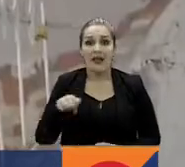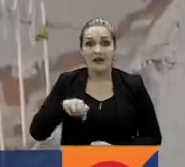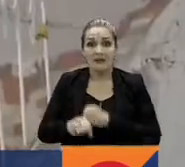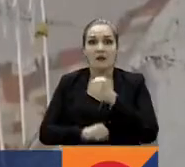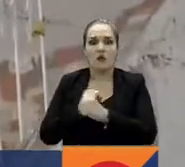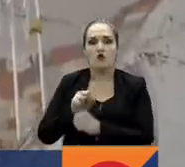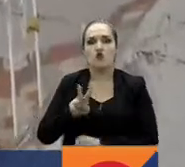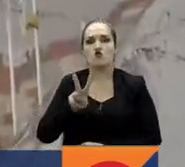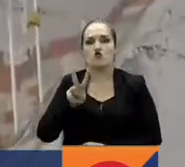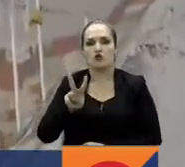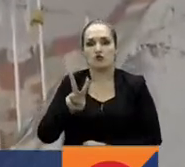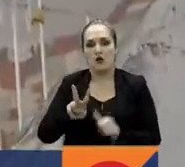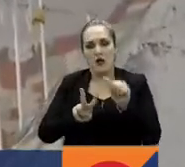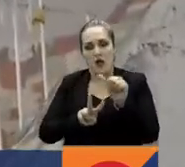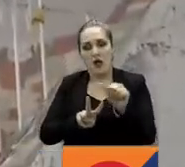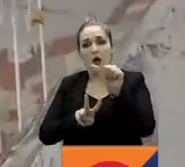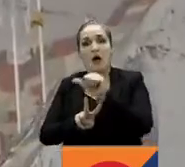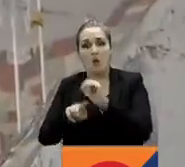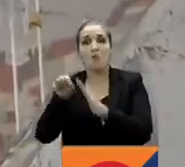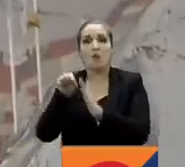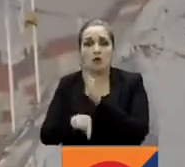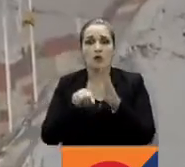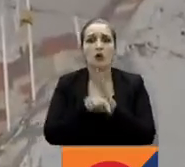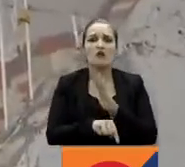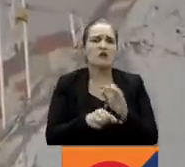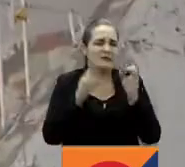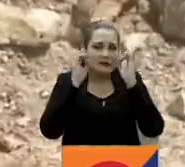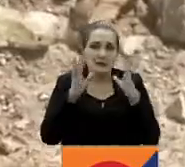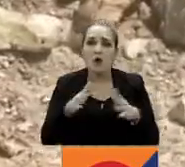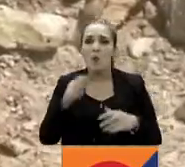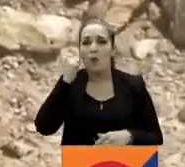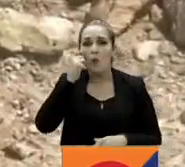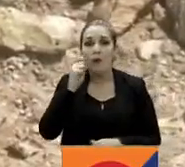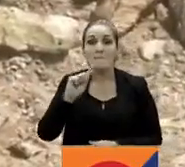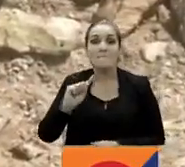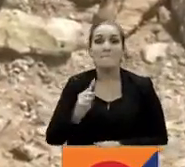atacadas violentamente y asesinadas en Buga. El primer caso ocurrió a inicios de 2022.